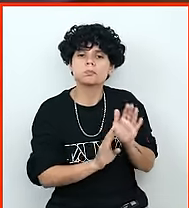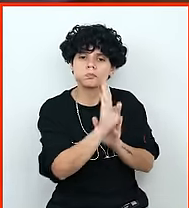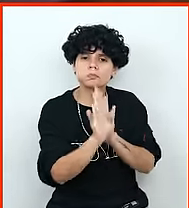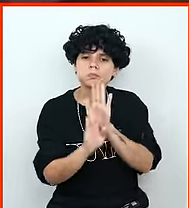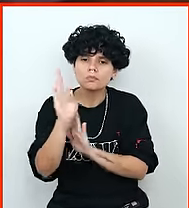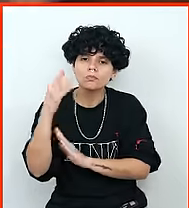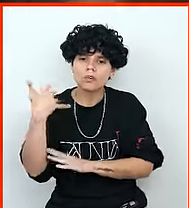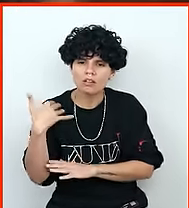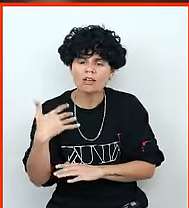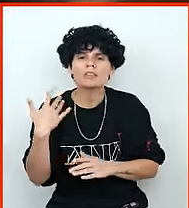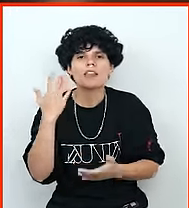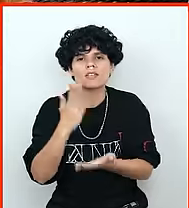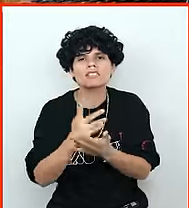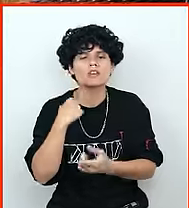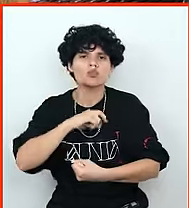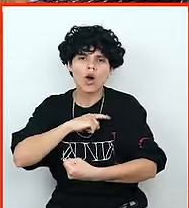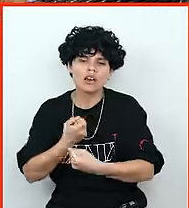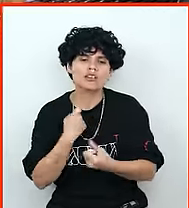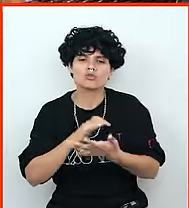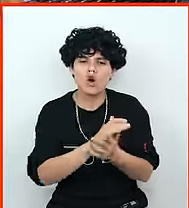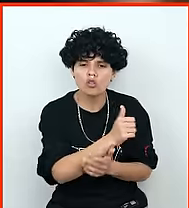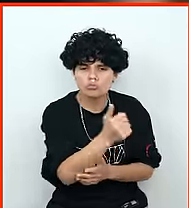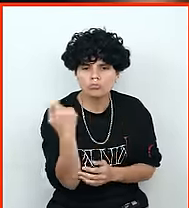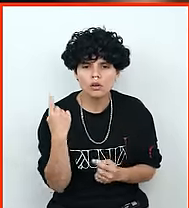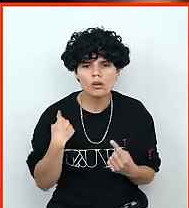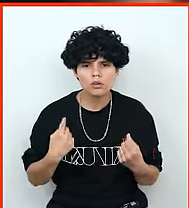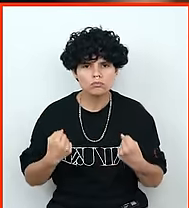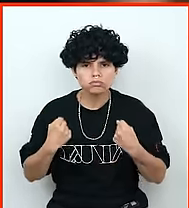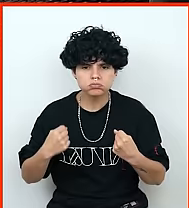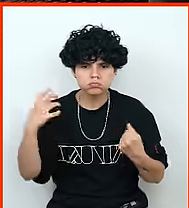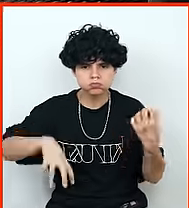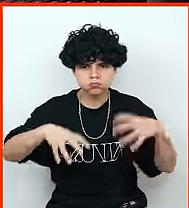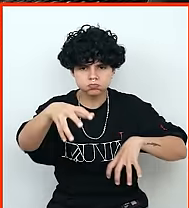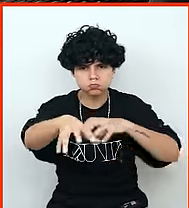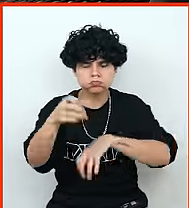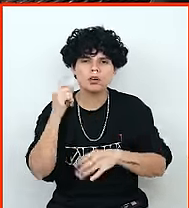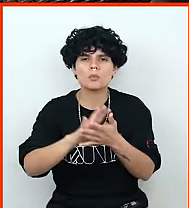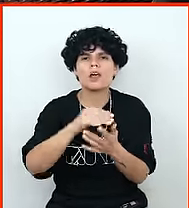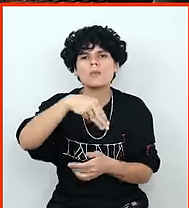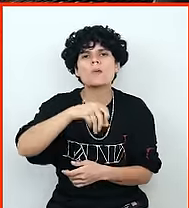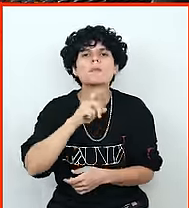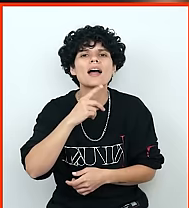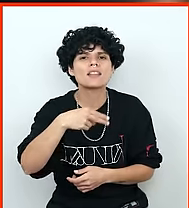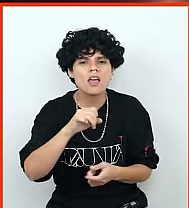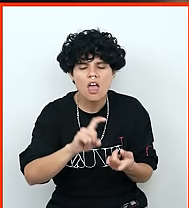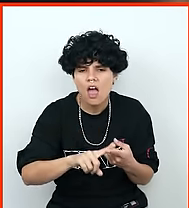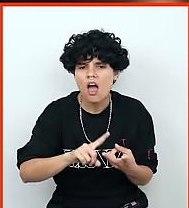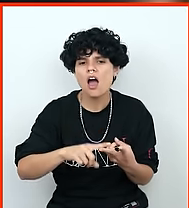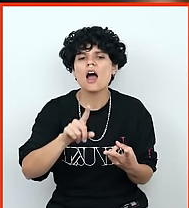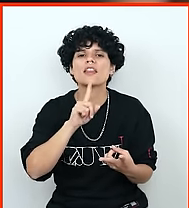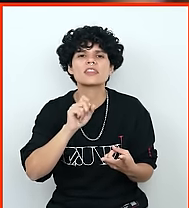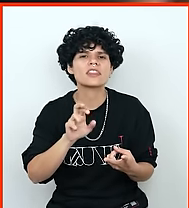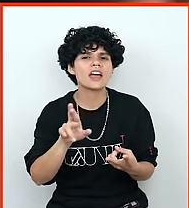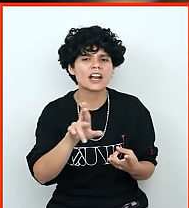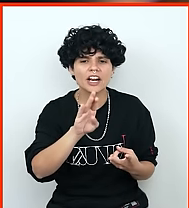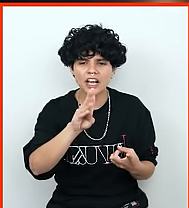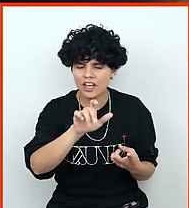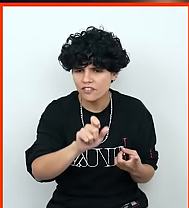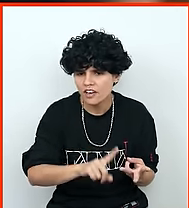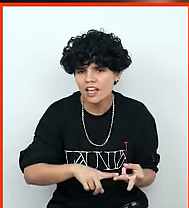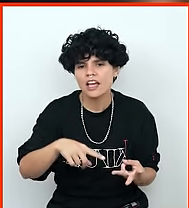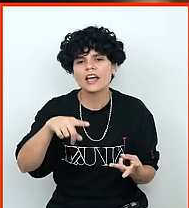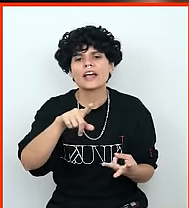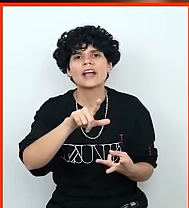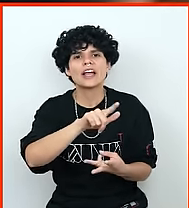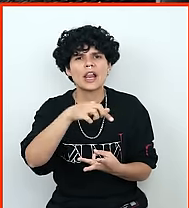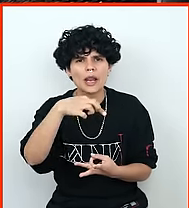que es importante que todos los pilares del castillo sean fuertes, pues, ¿cachai? Entonces, en ese sentido, teníamos Matías Chinaski con su carrera, tenía El Terrible, tenía Alguna Vez también, que tiene